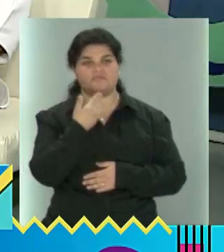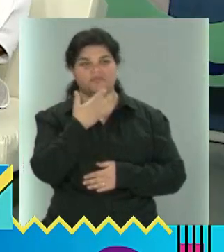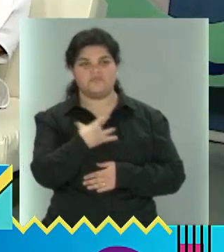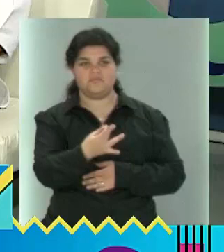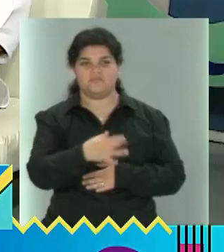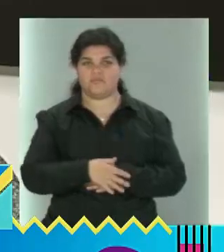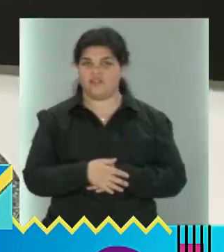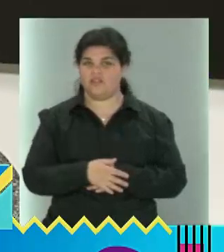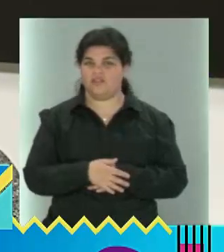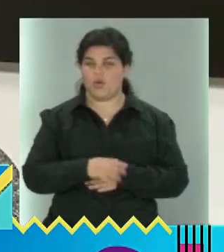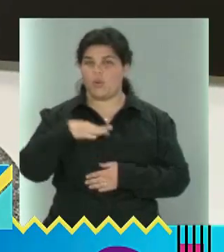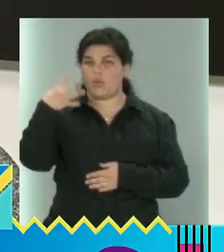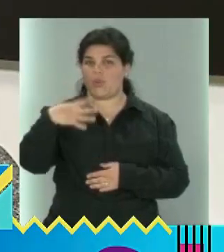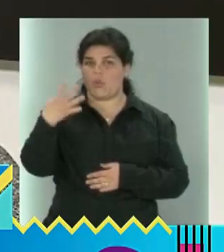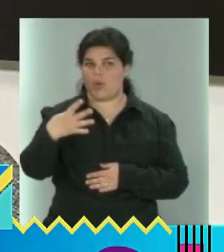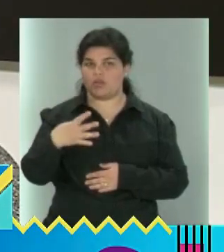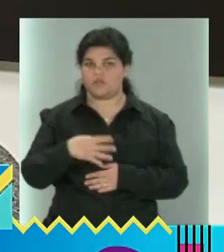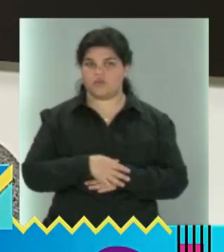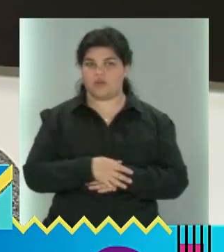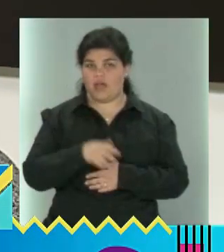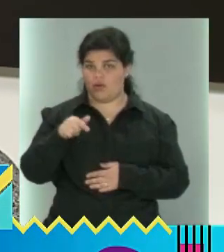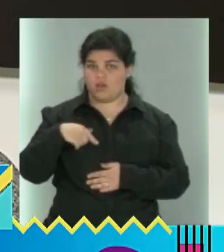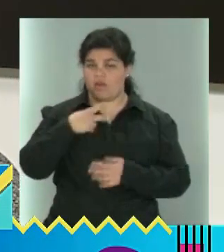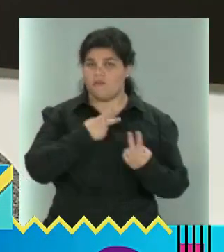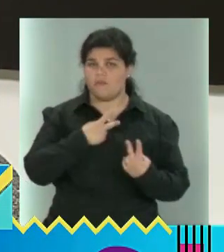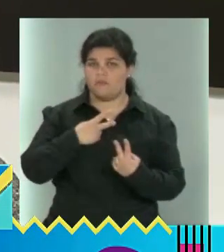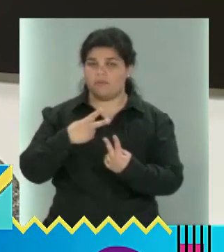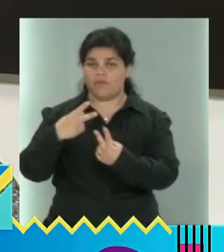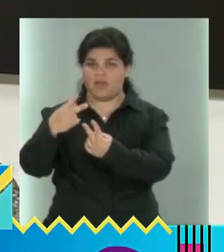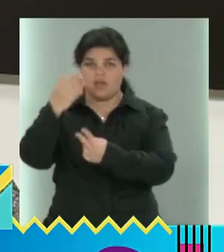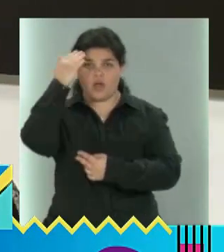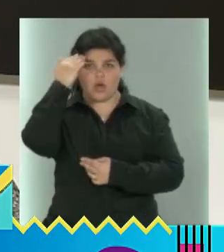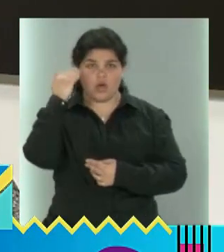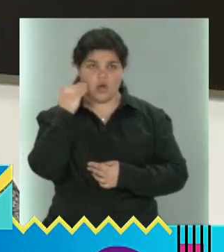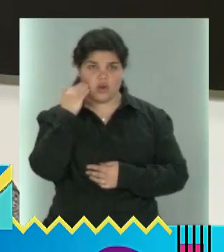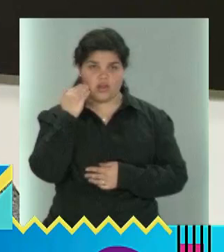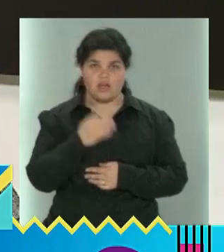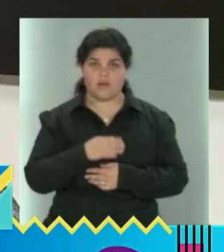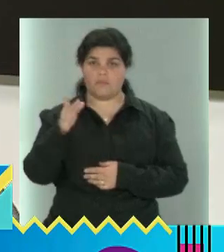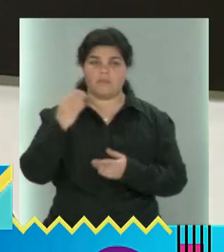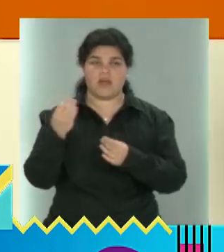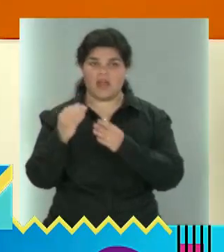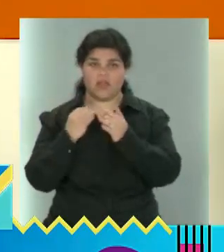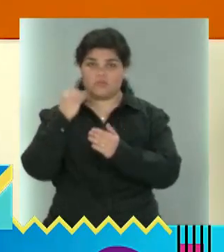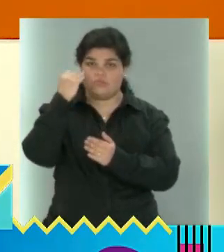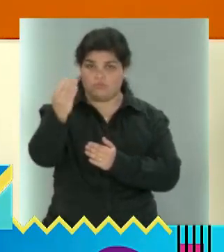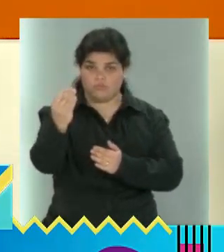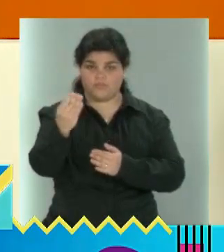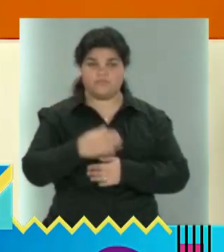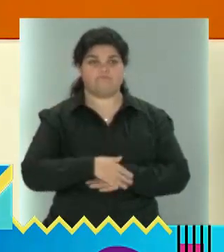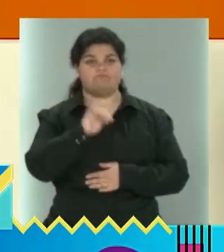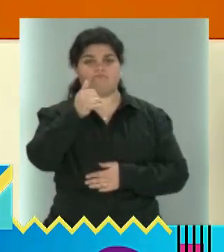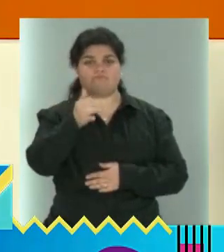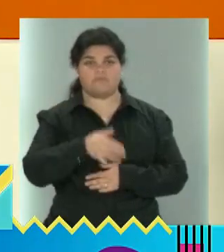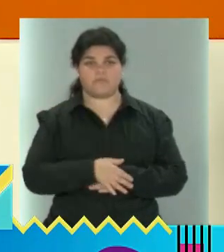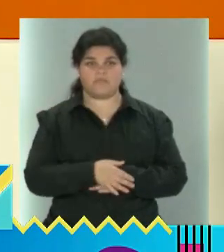Subak Do. Y que viajas en Corea, ahora a Corea para, para subir de categoría, ¿sería? Sí, en Corea